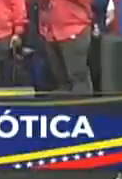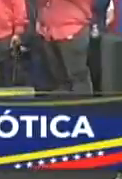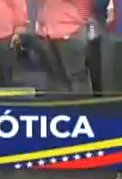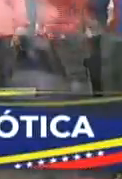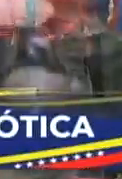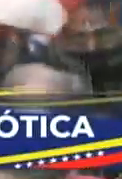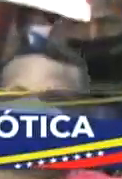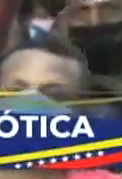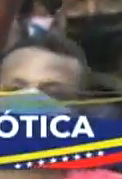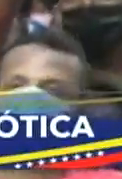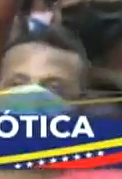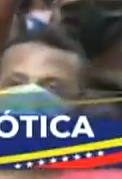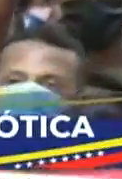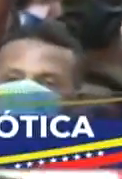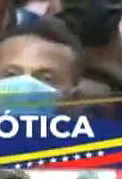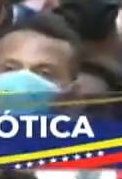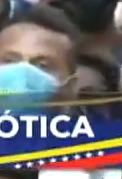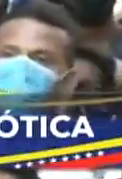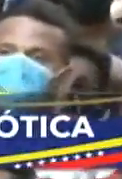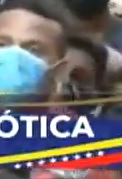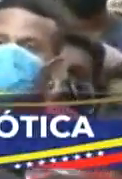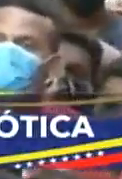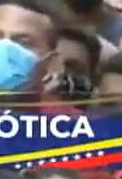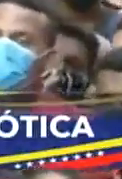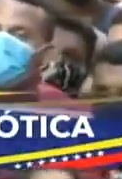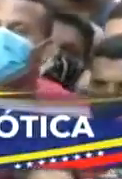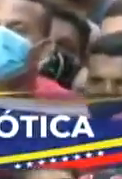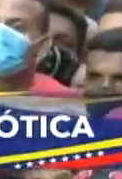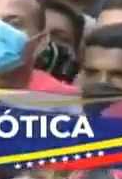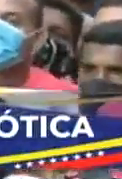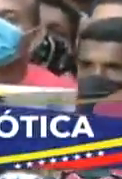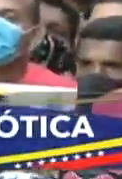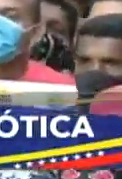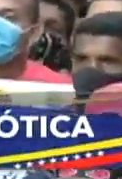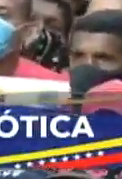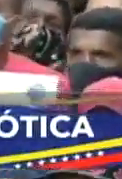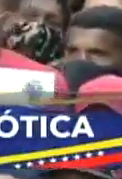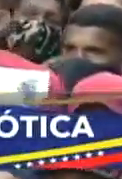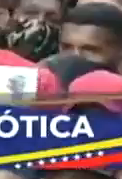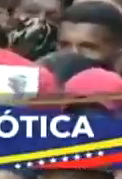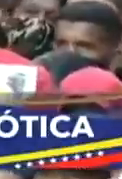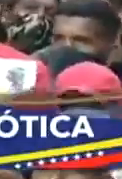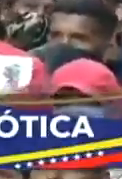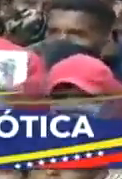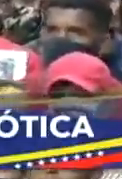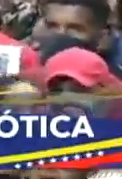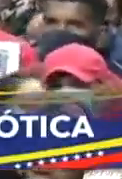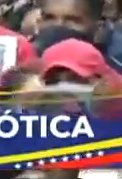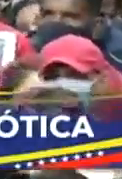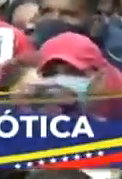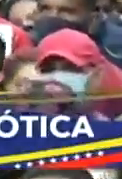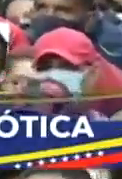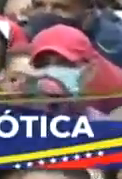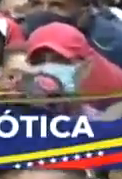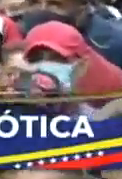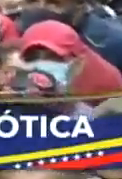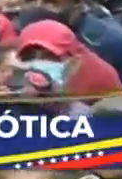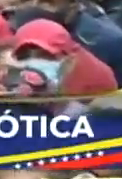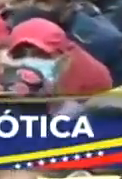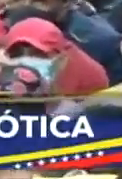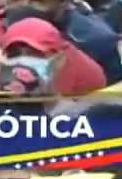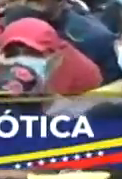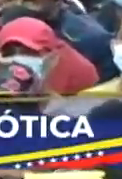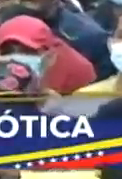Ahora vamos a recibir con un fuerte aplauso a una hermana de generación. Vamos a recibir a la diputada más joven